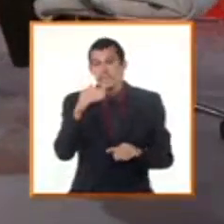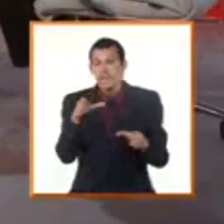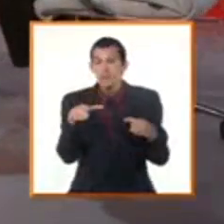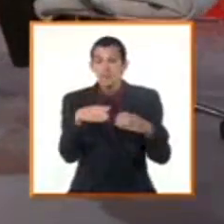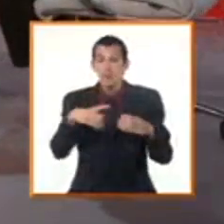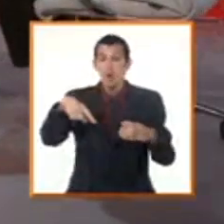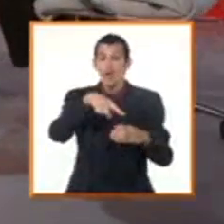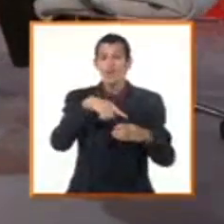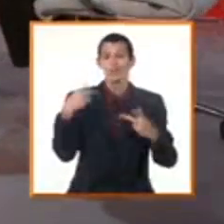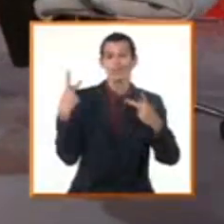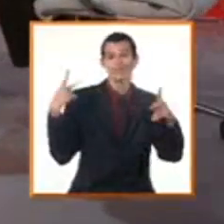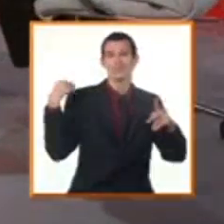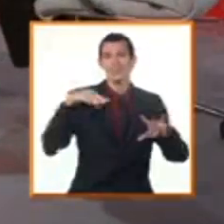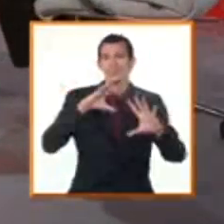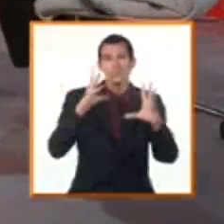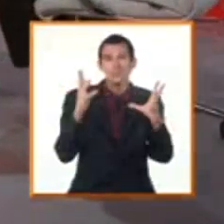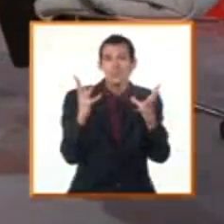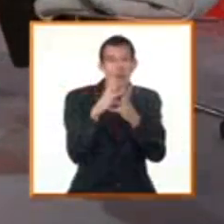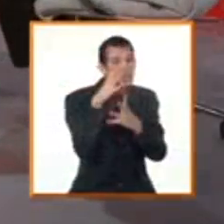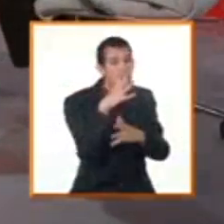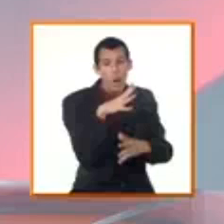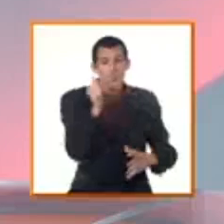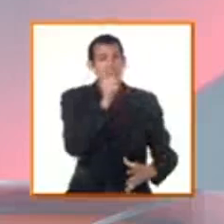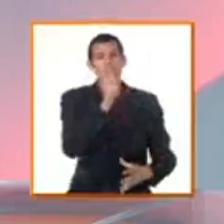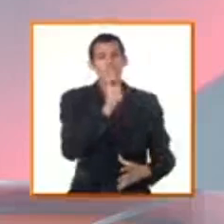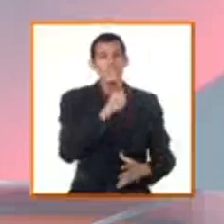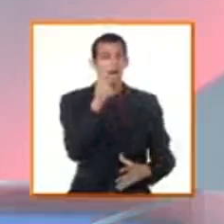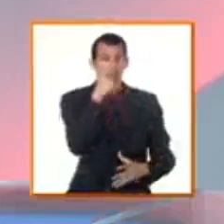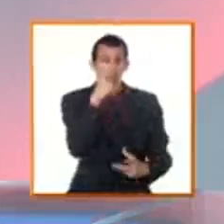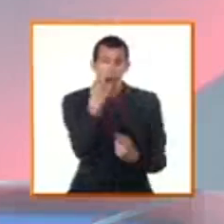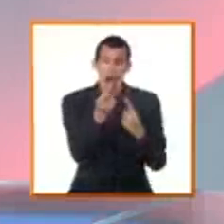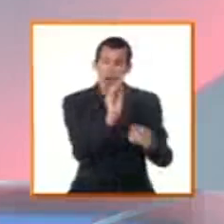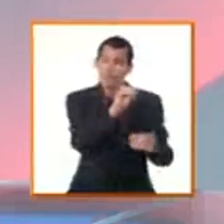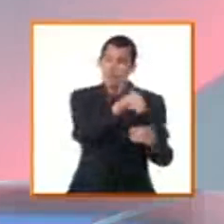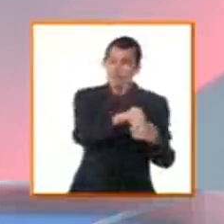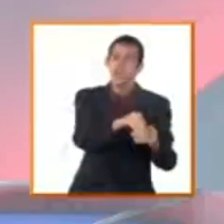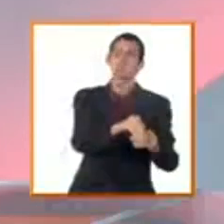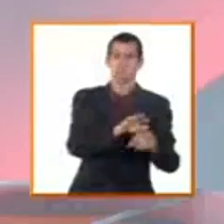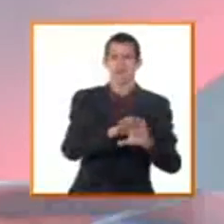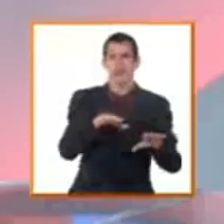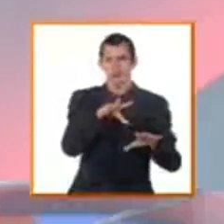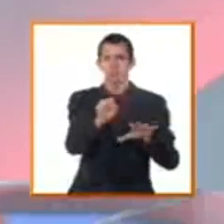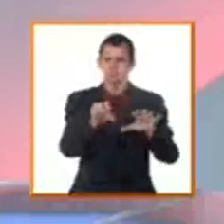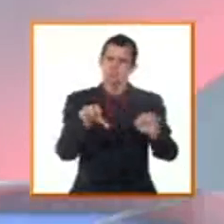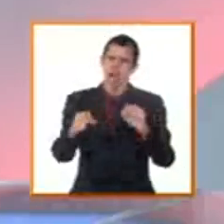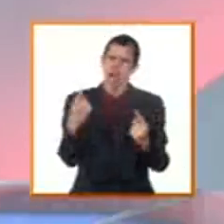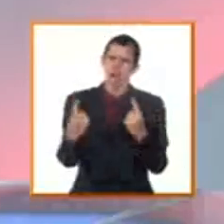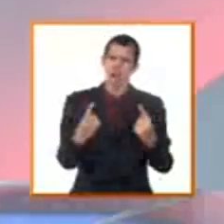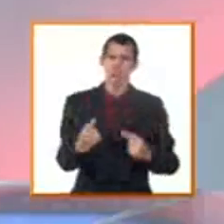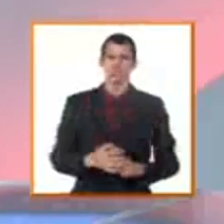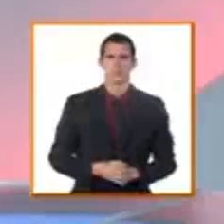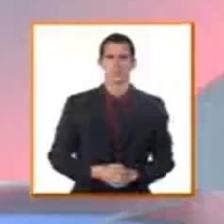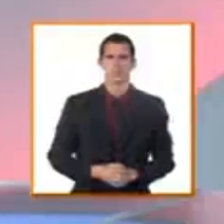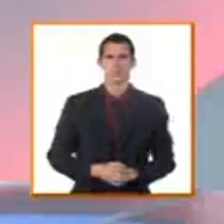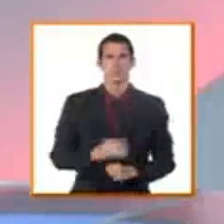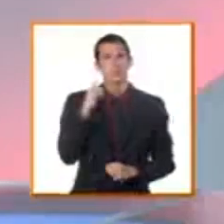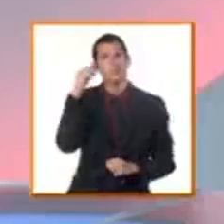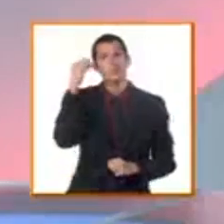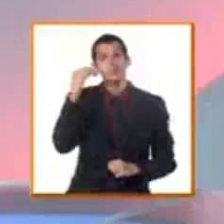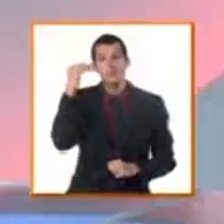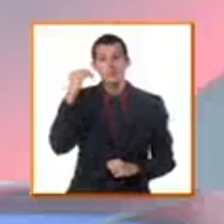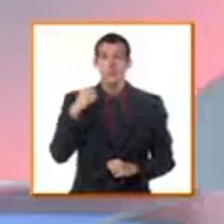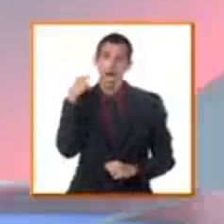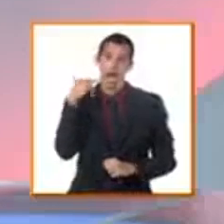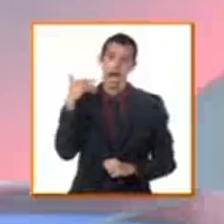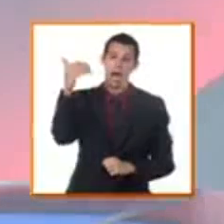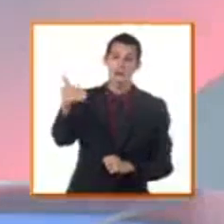de personas, y se sigue recopilando un nivel de información para primer semestre de 2024. Nos están planteando que saldrían toda esa